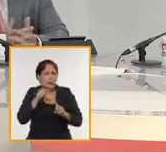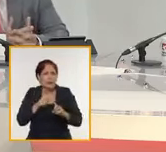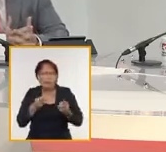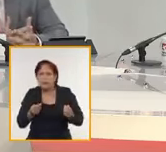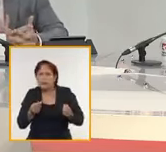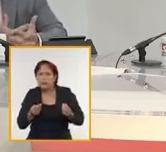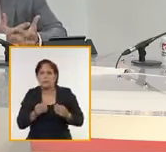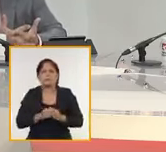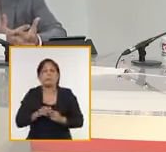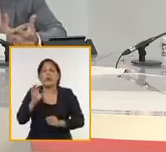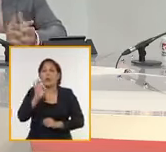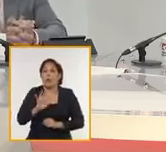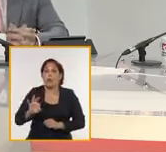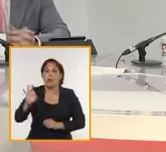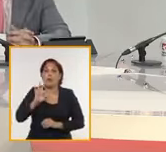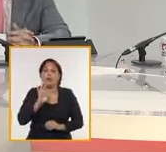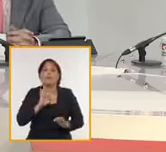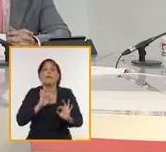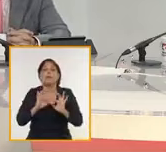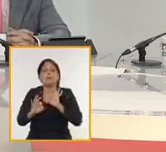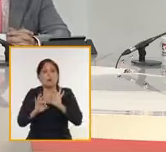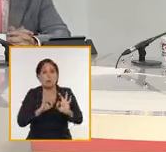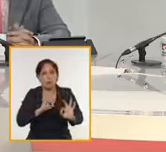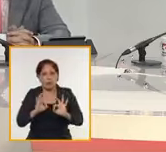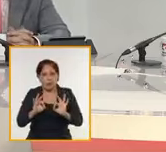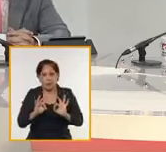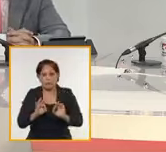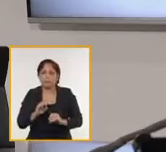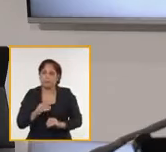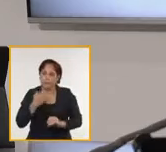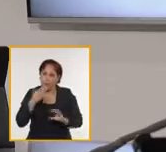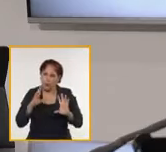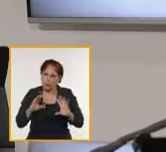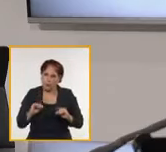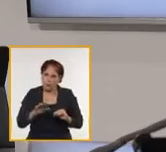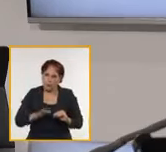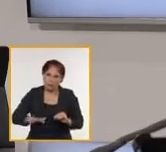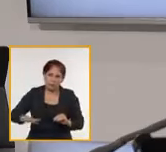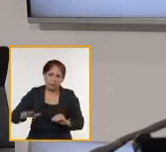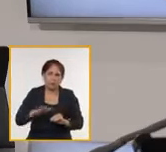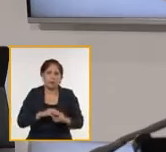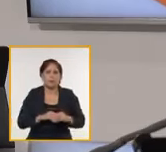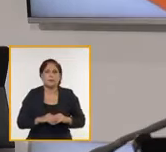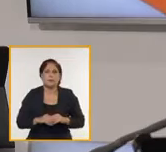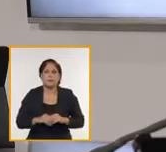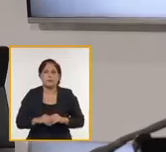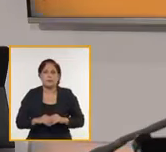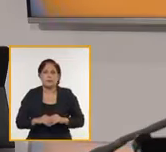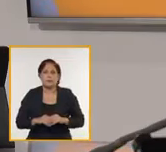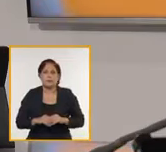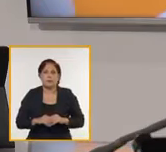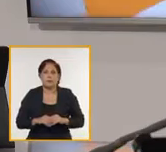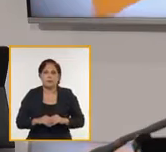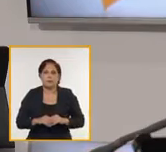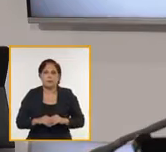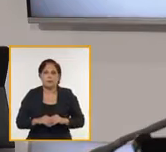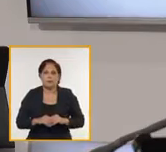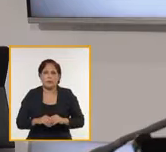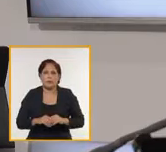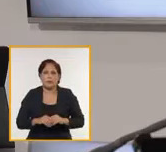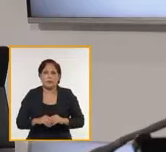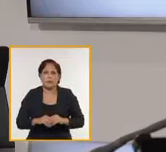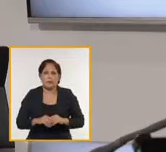¿no? Que es una organización de seguridad. Bueno, para comprender la extensión,